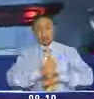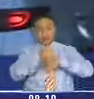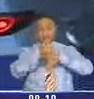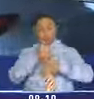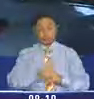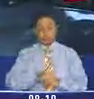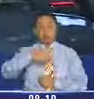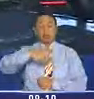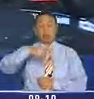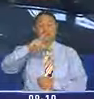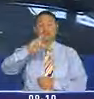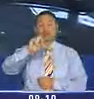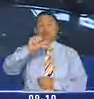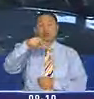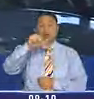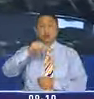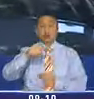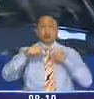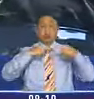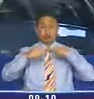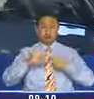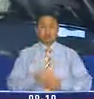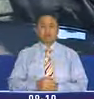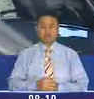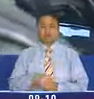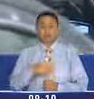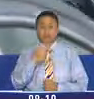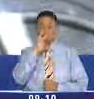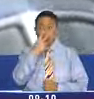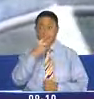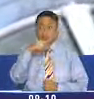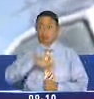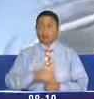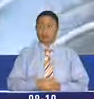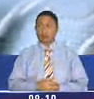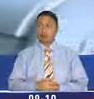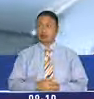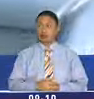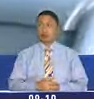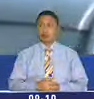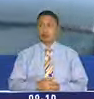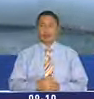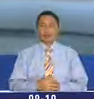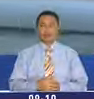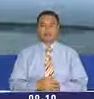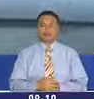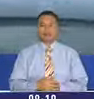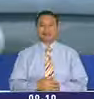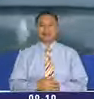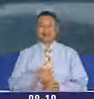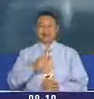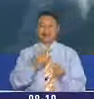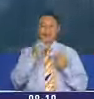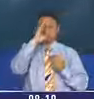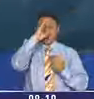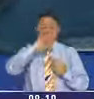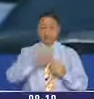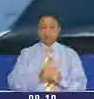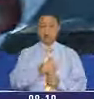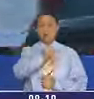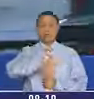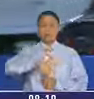Distrito Manuelita Sáenz Subrogante. Como podemos observar, nos encontramos realizando operativos presencia policial para brindarle